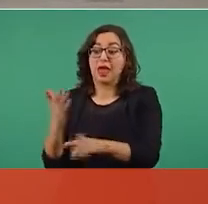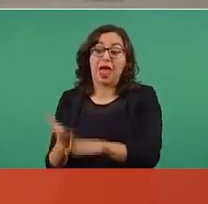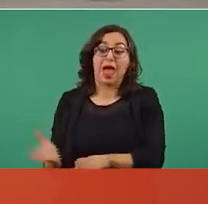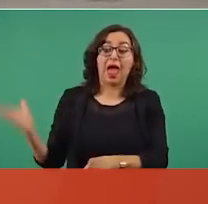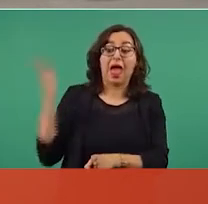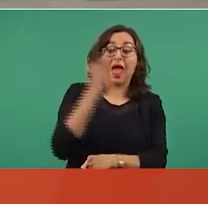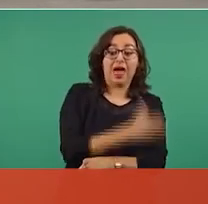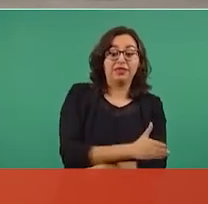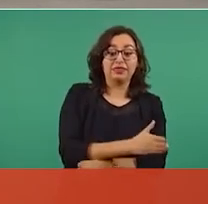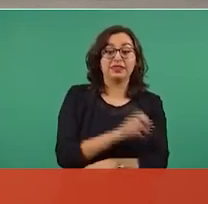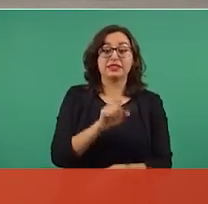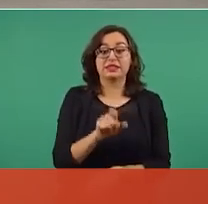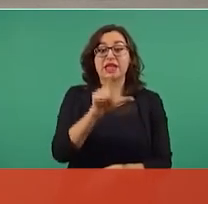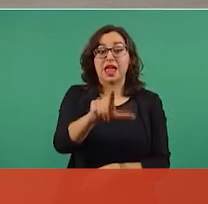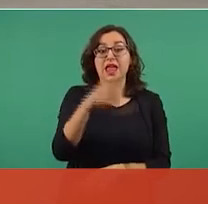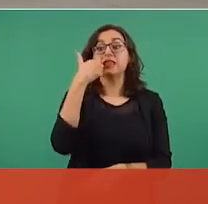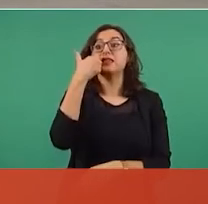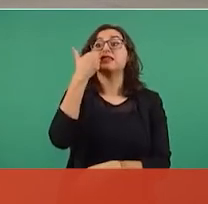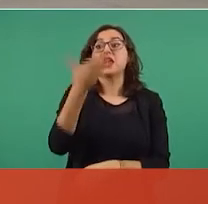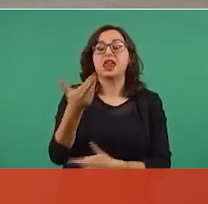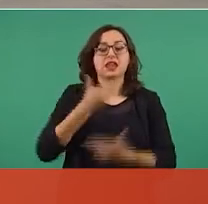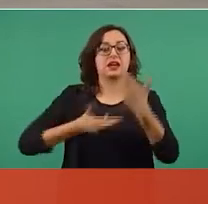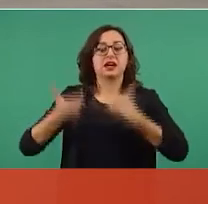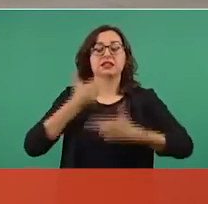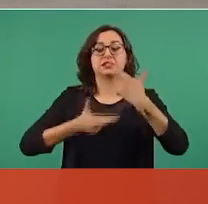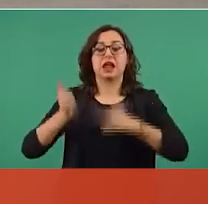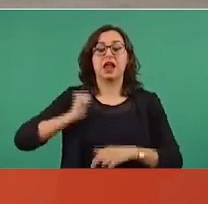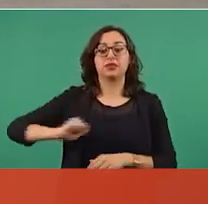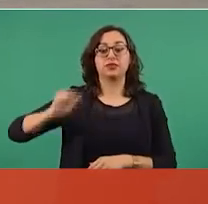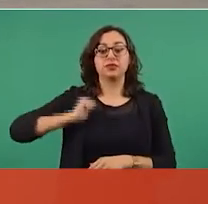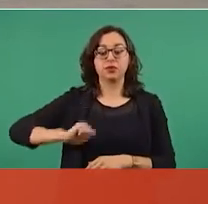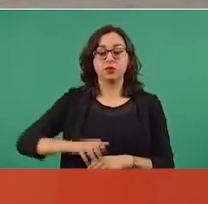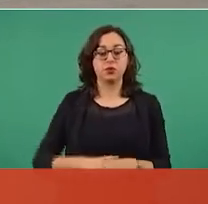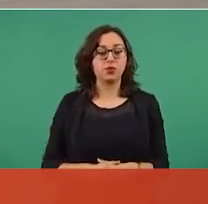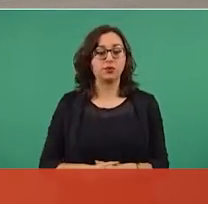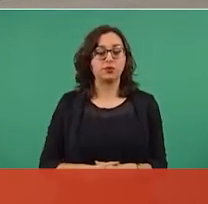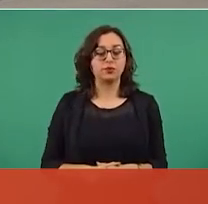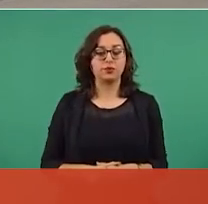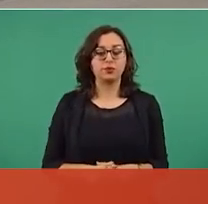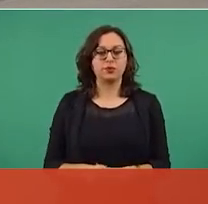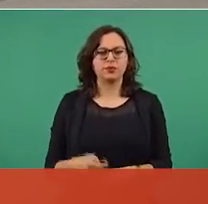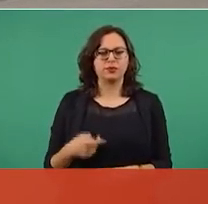Un día antes de las elecciones. Pero había uno, yo creo que el de ayer,